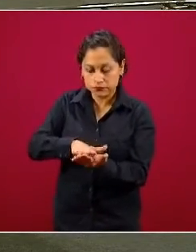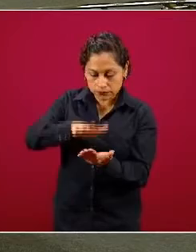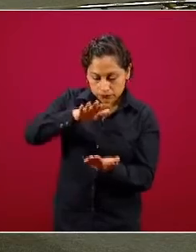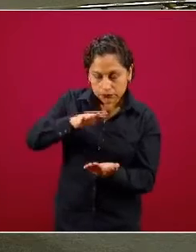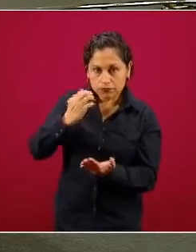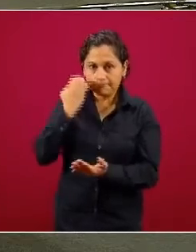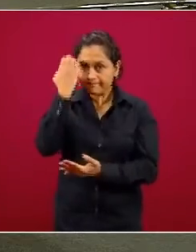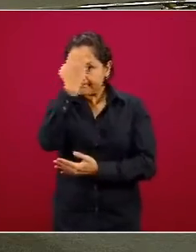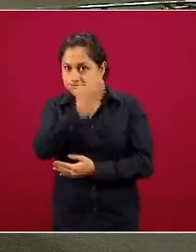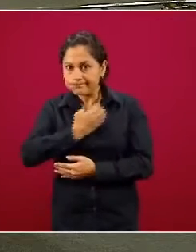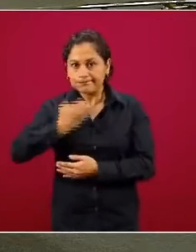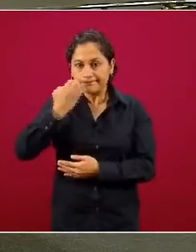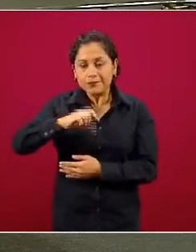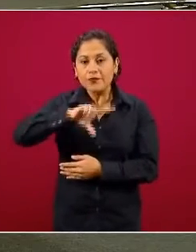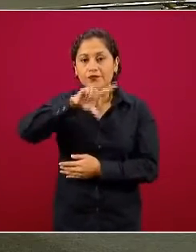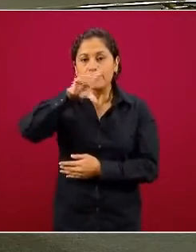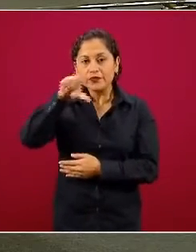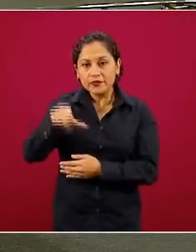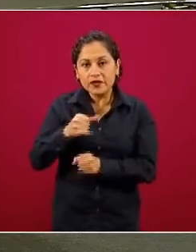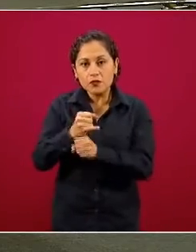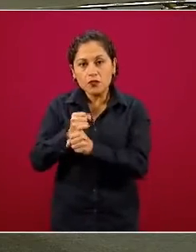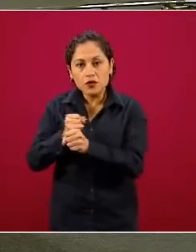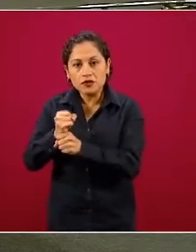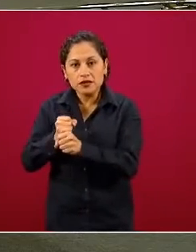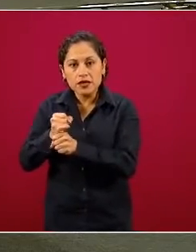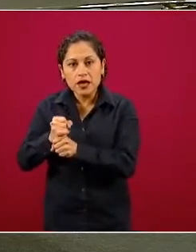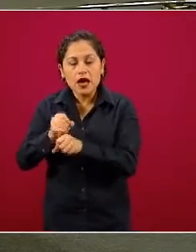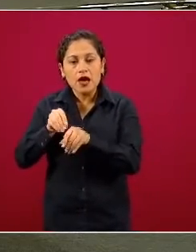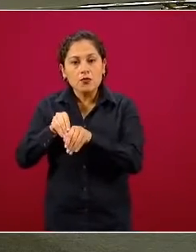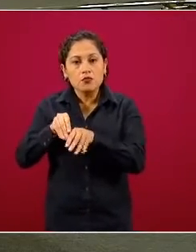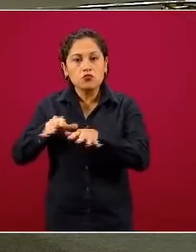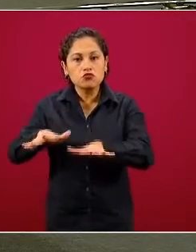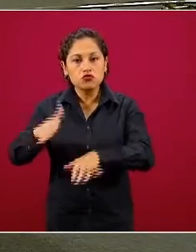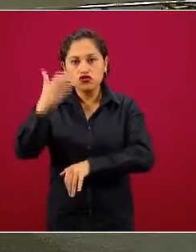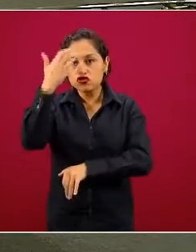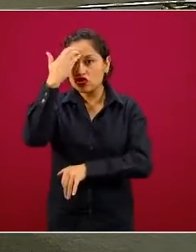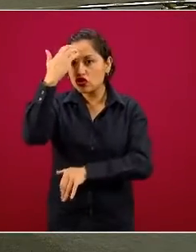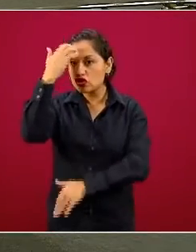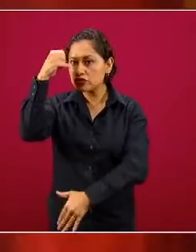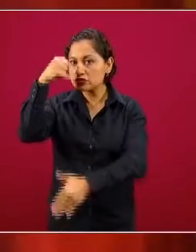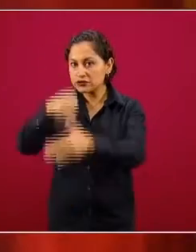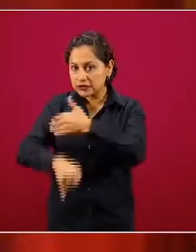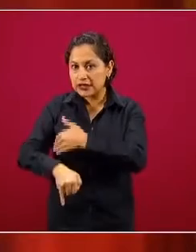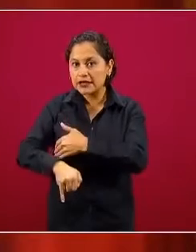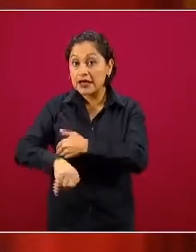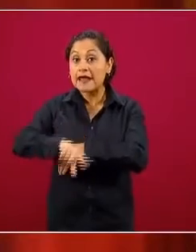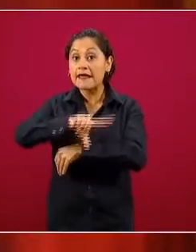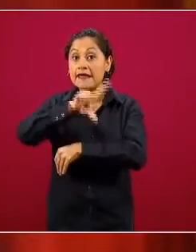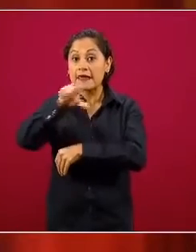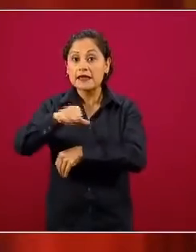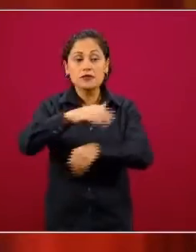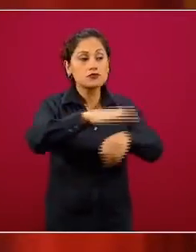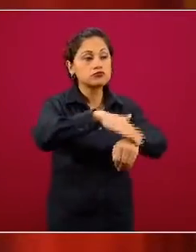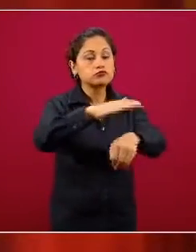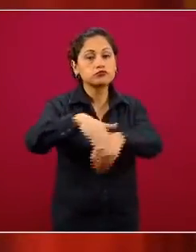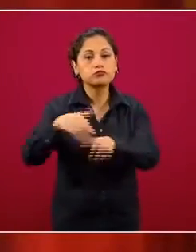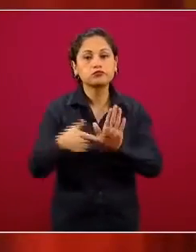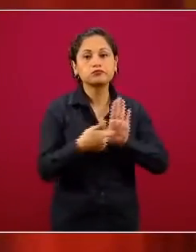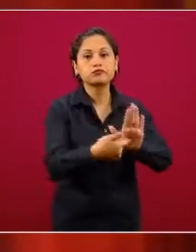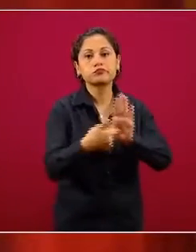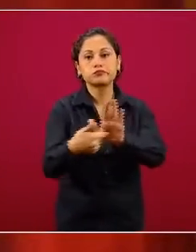producir conocimiento, que es la parte más importante de la vigilancia epidemiológica, y divulgar ese conocimiento en forma